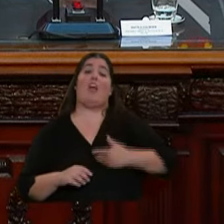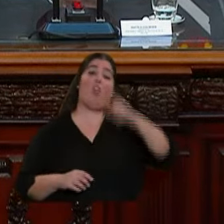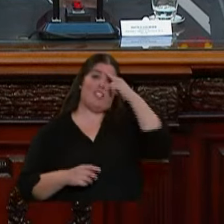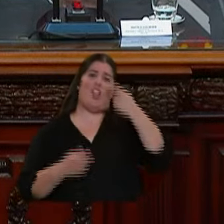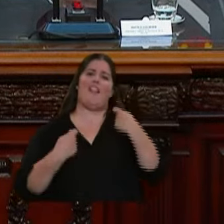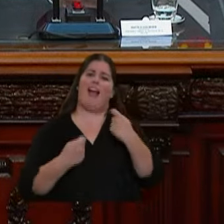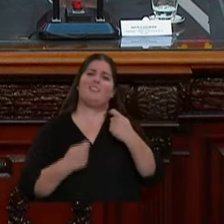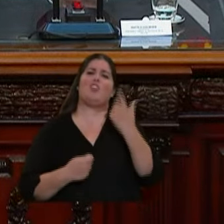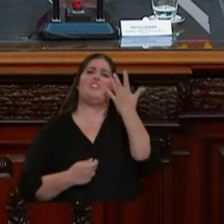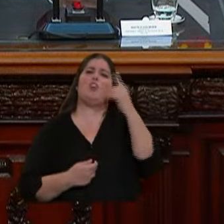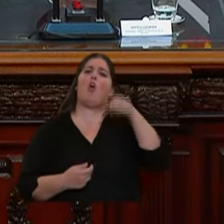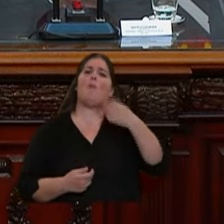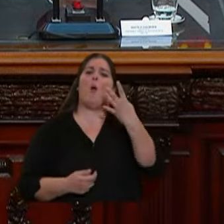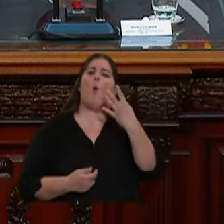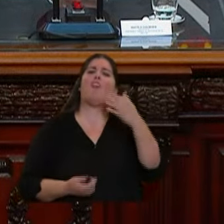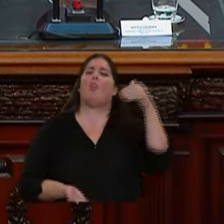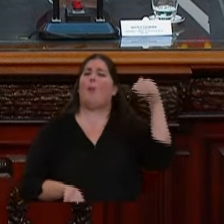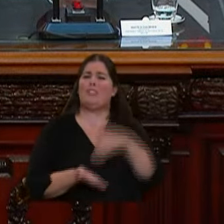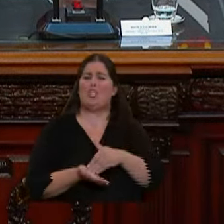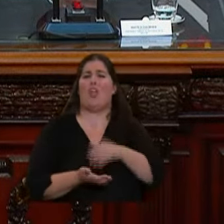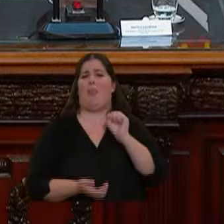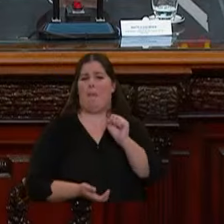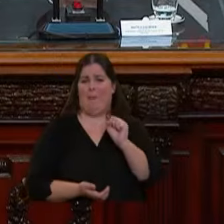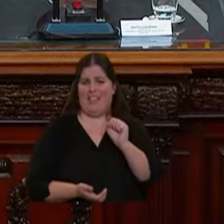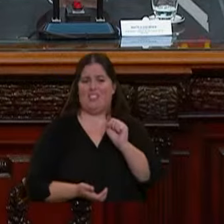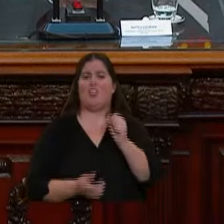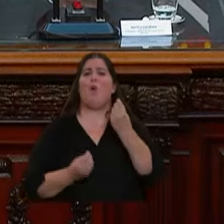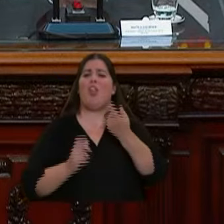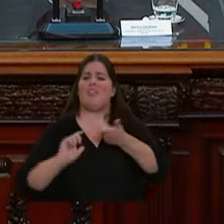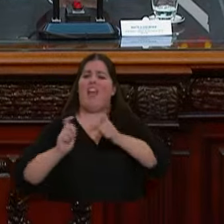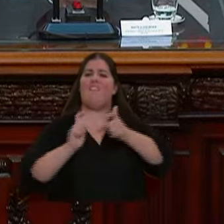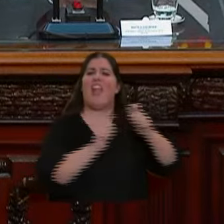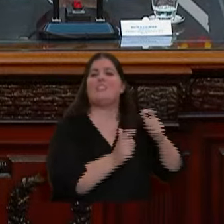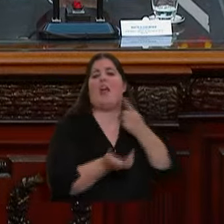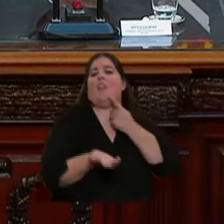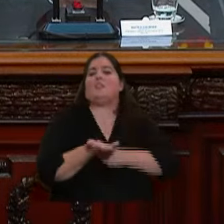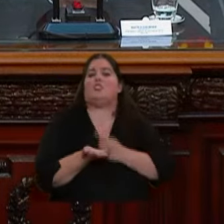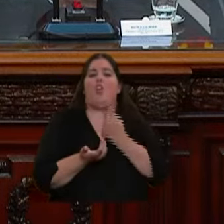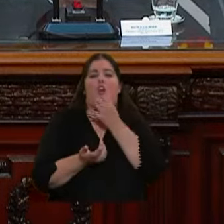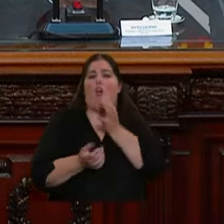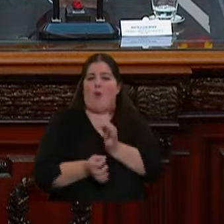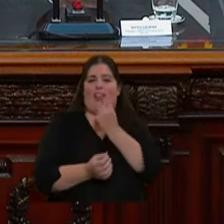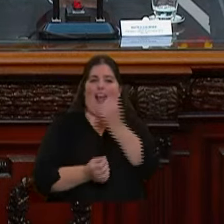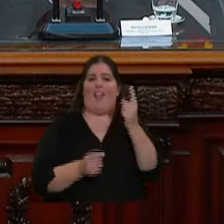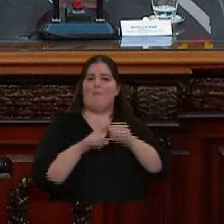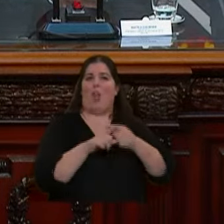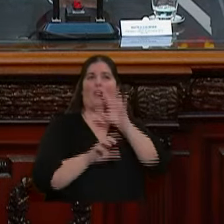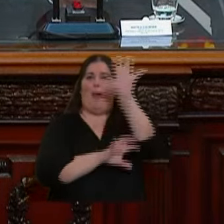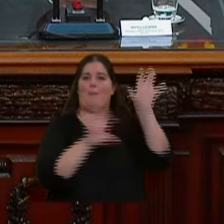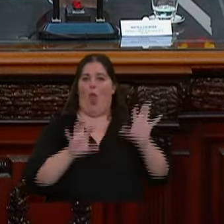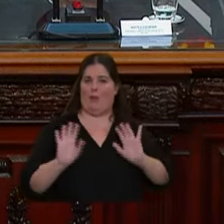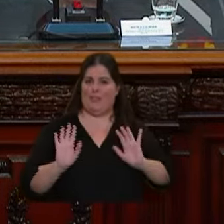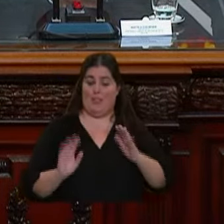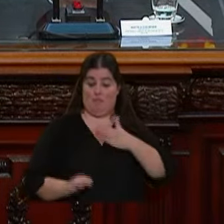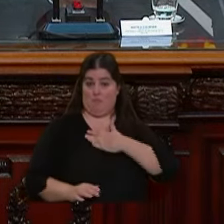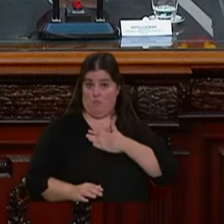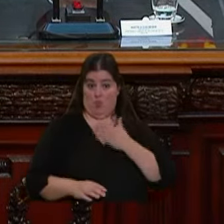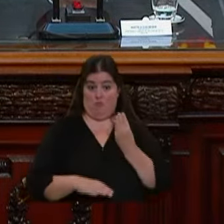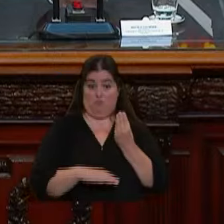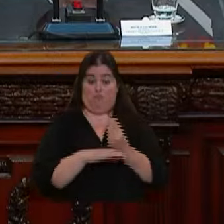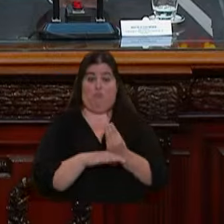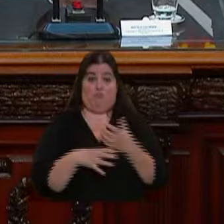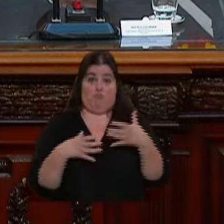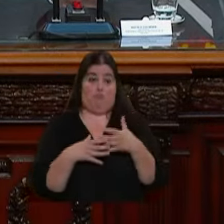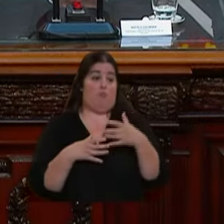gastó 5,4 billones de pesos en transferencias discrecionales a las provincias. Tanto yo como mis